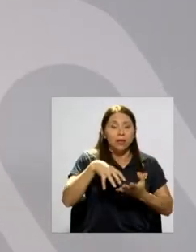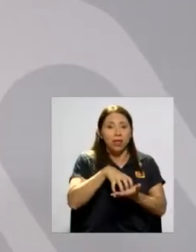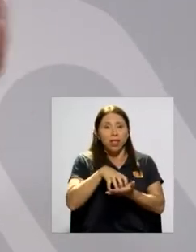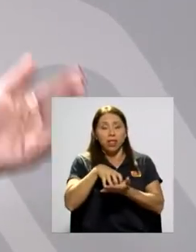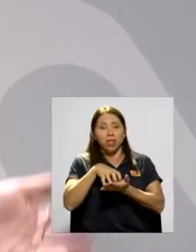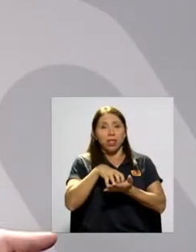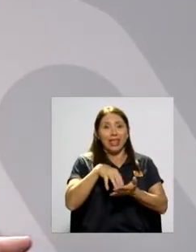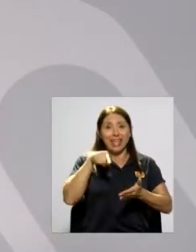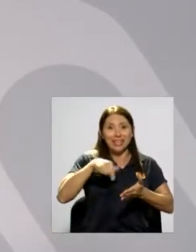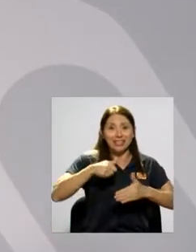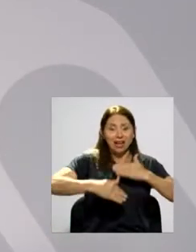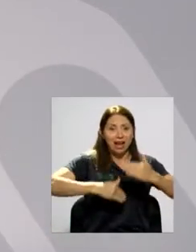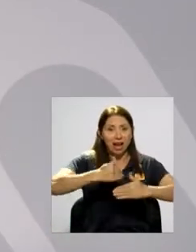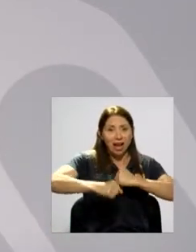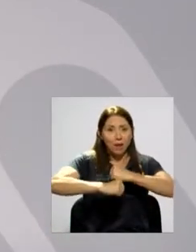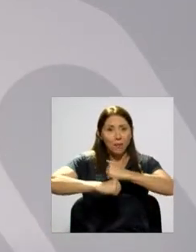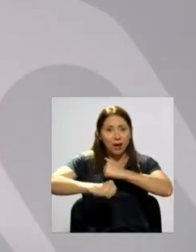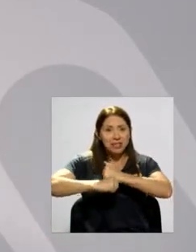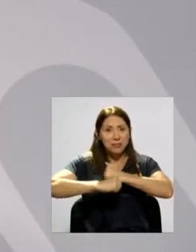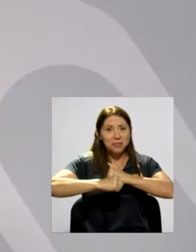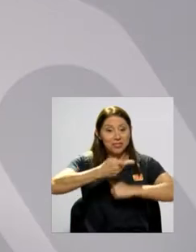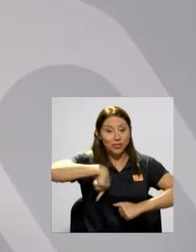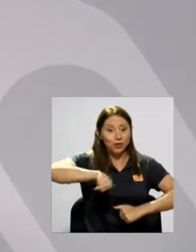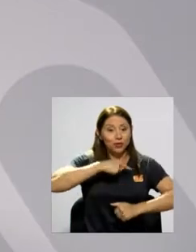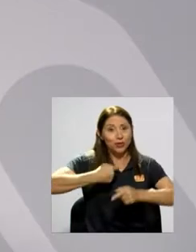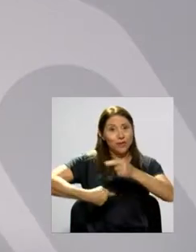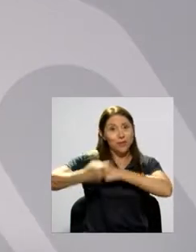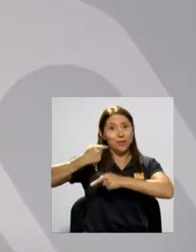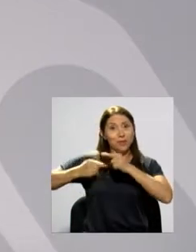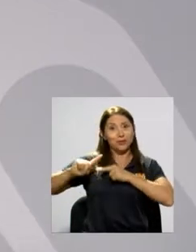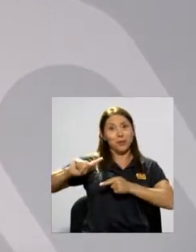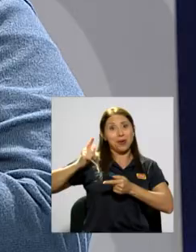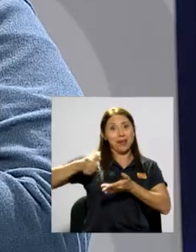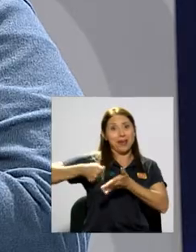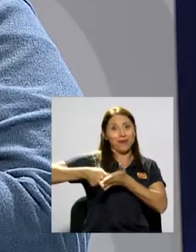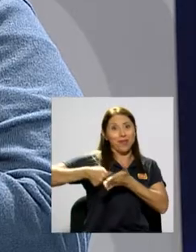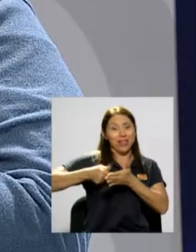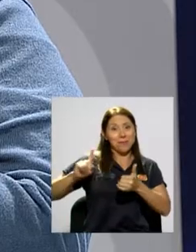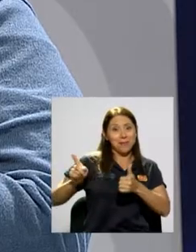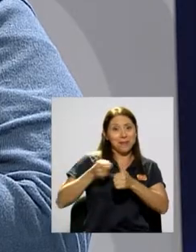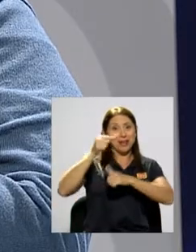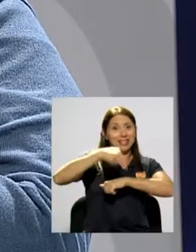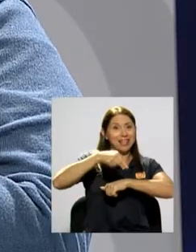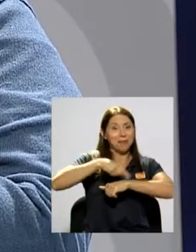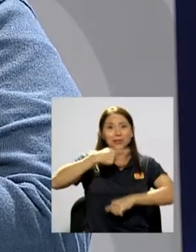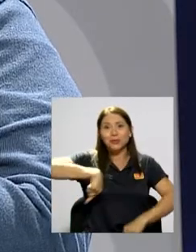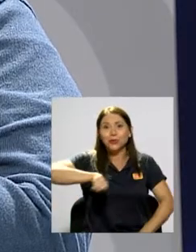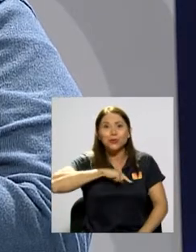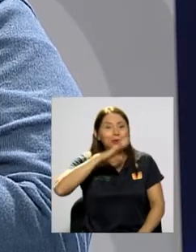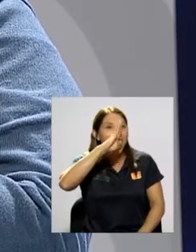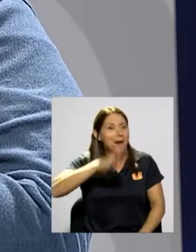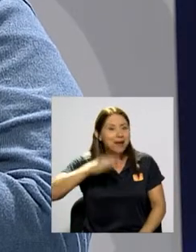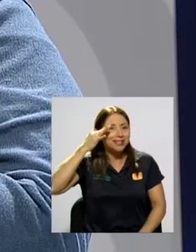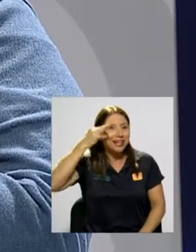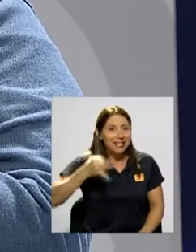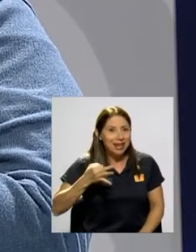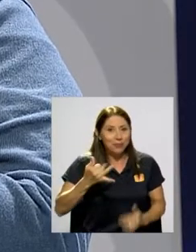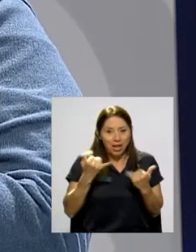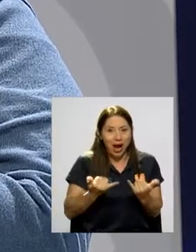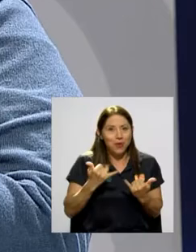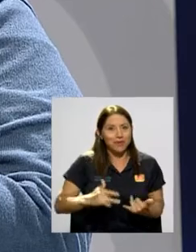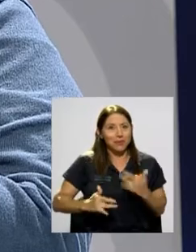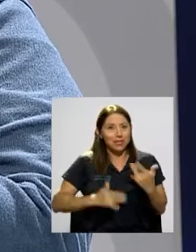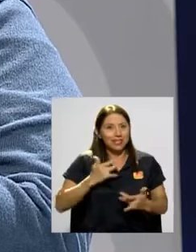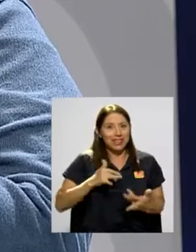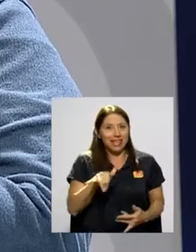si nos devolvemos a las primeras etapas de la campaña para la primera ronda, jamás hubiésemos creído que este iba a ser el escenario para la segunda